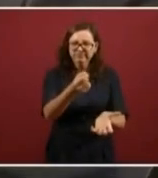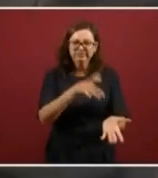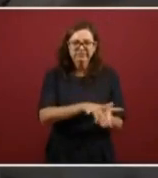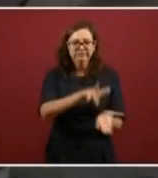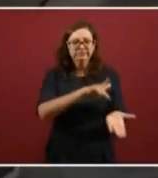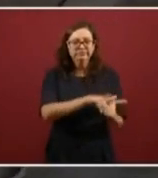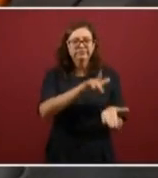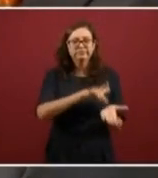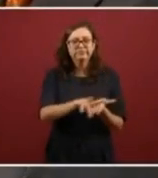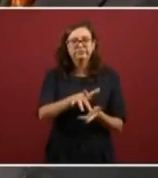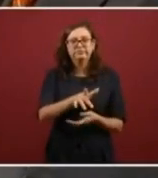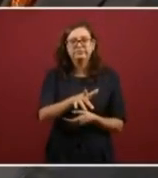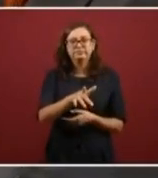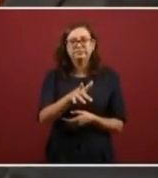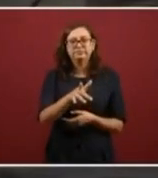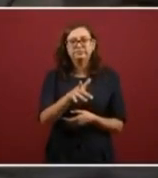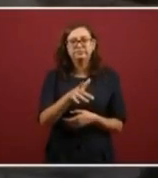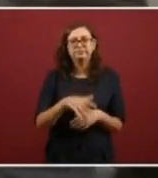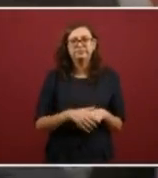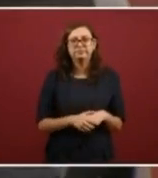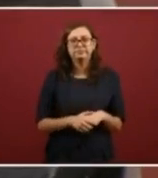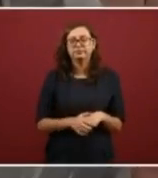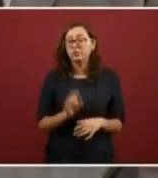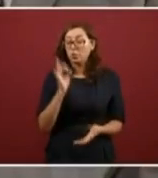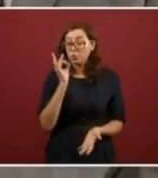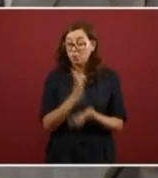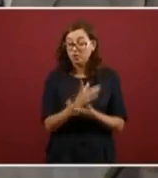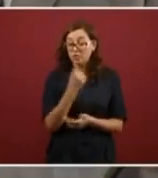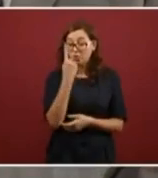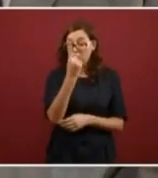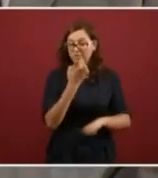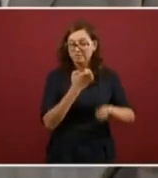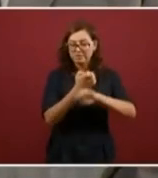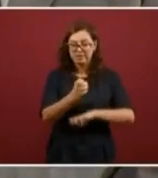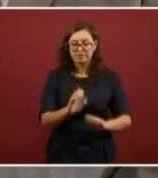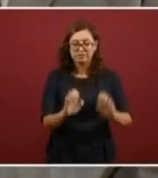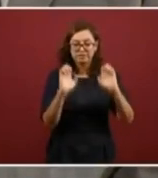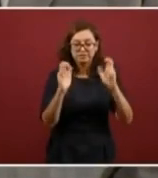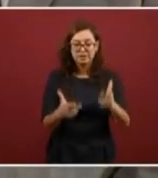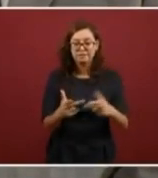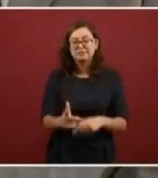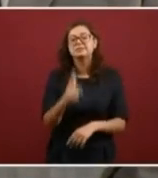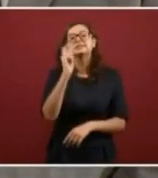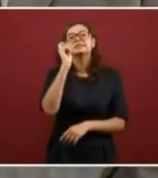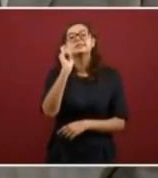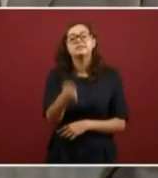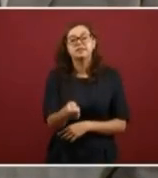significa, solo en el caso de Chiapas, si hay 80,000